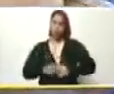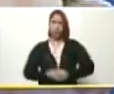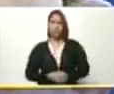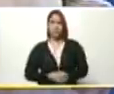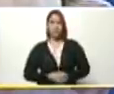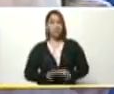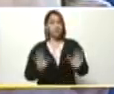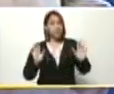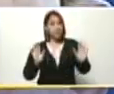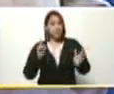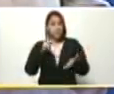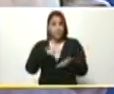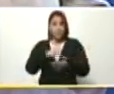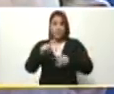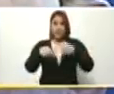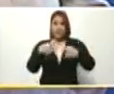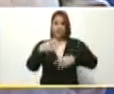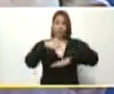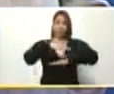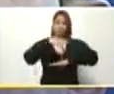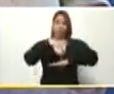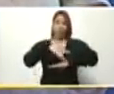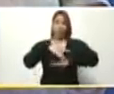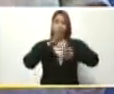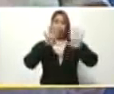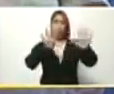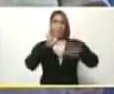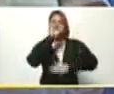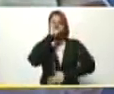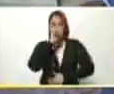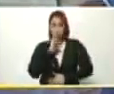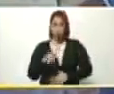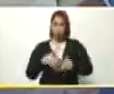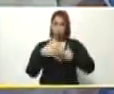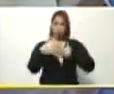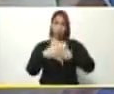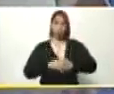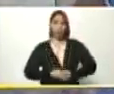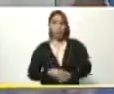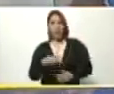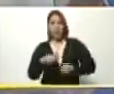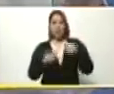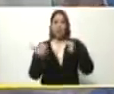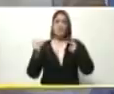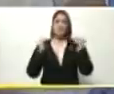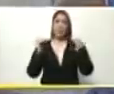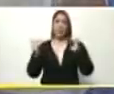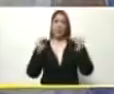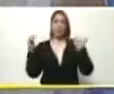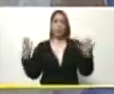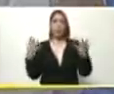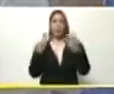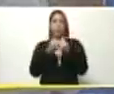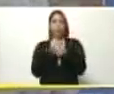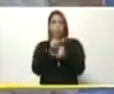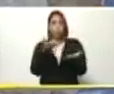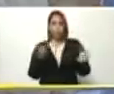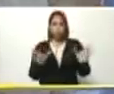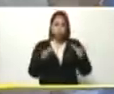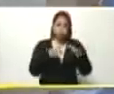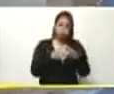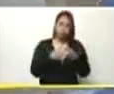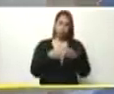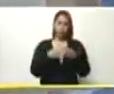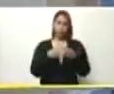Y así fue. Luego me ha tocado durante 9 años hacer el balance junto a ustedes, en colectivo, en